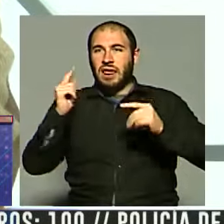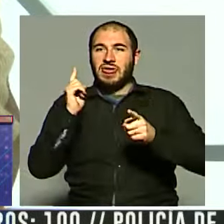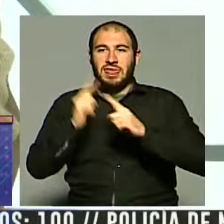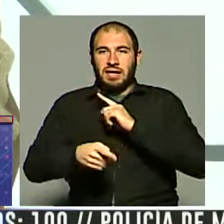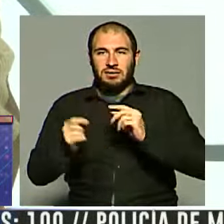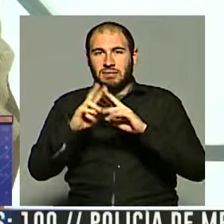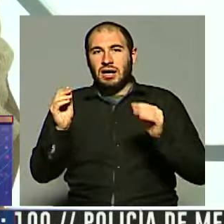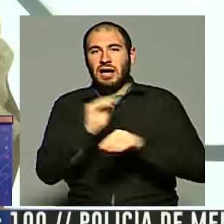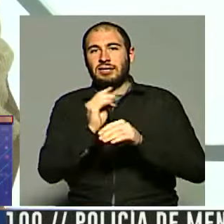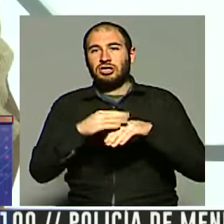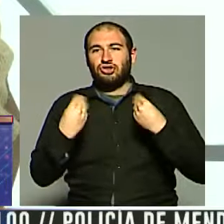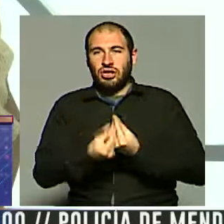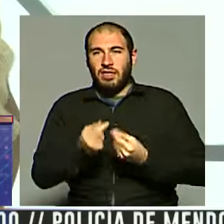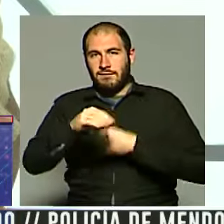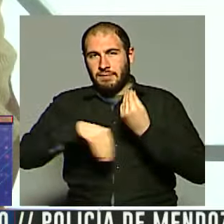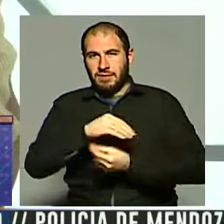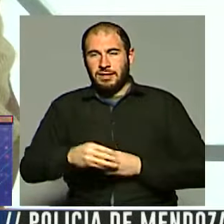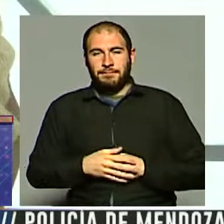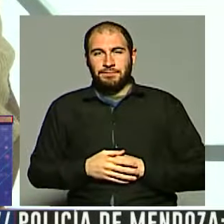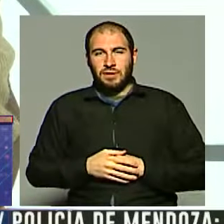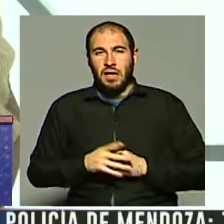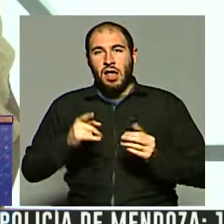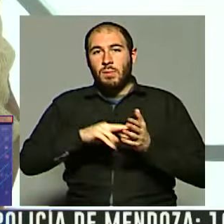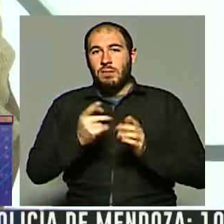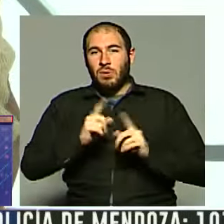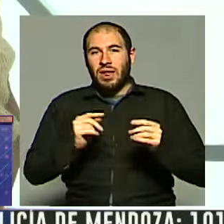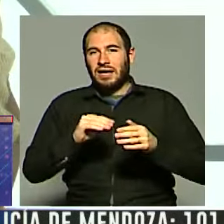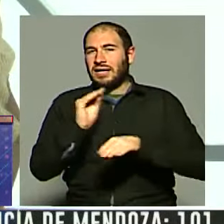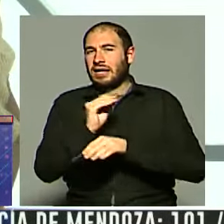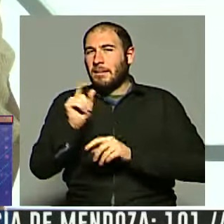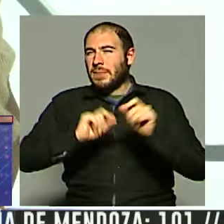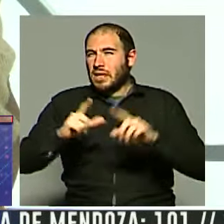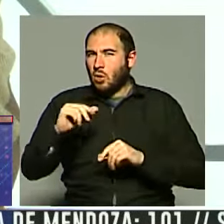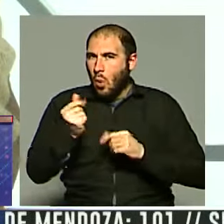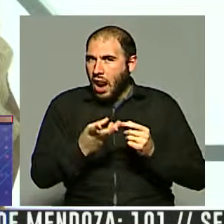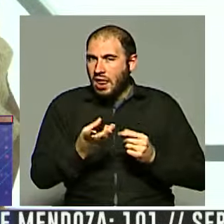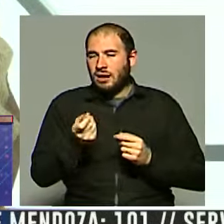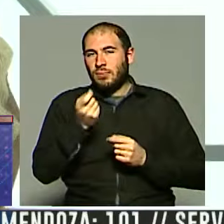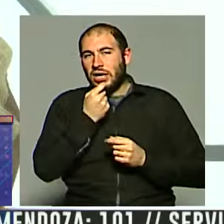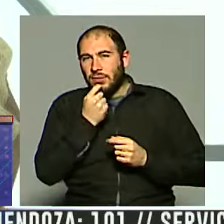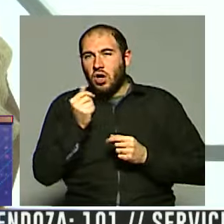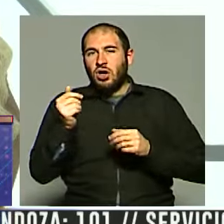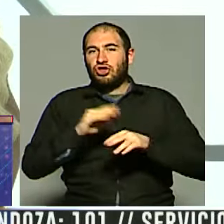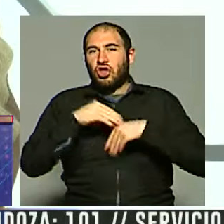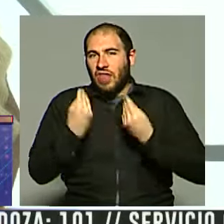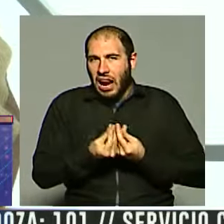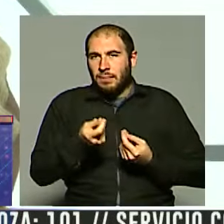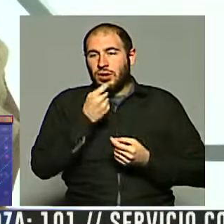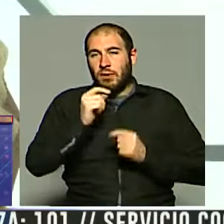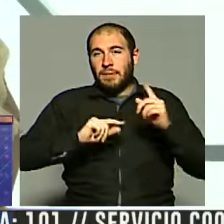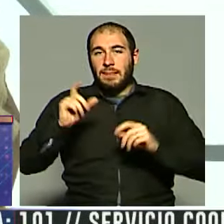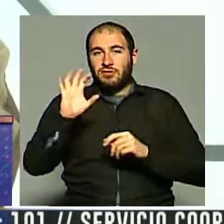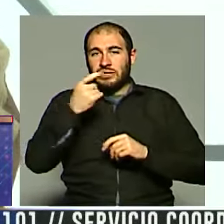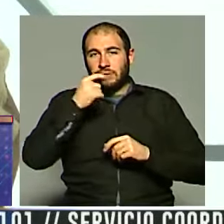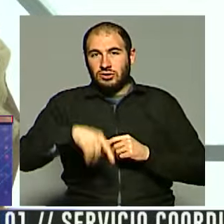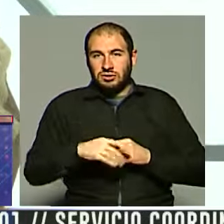directamente con la canasta básica total de una familia. El problema es qué tipo de canasta estamos midiendo. Cuando uno mide la canasta básica total, por ejemplo, en la provincia